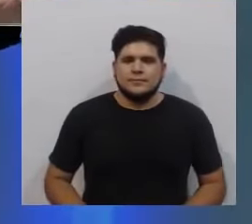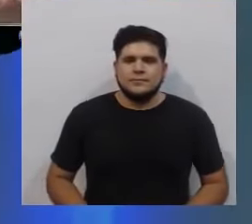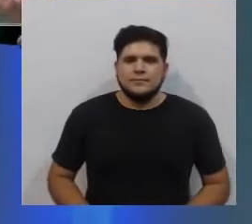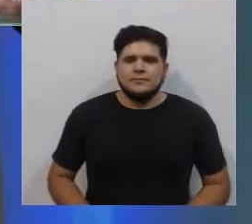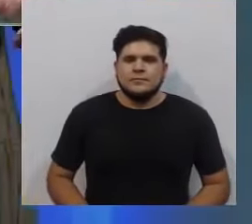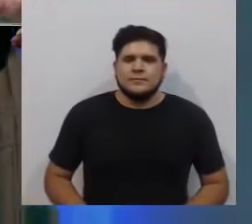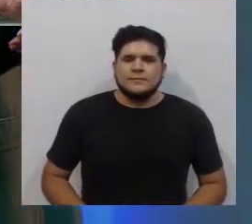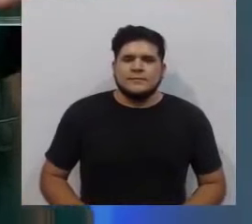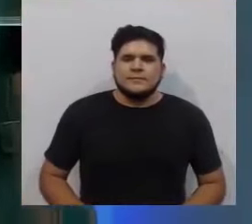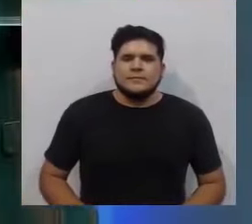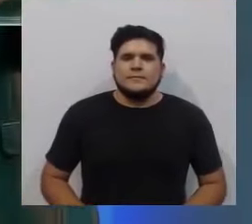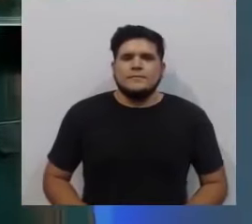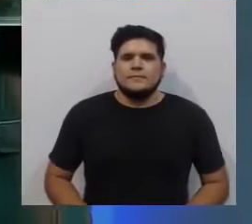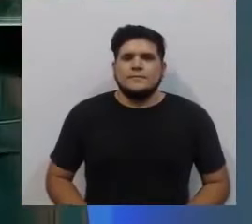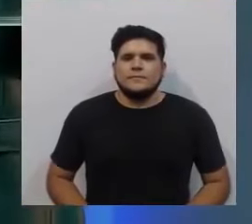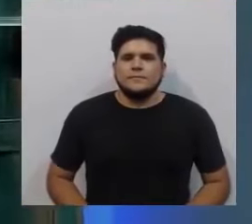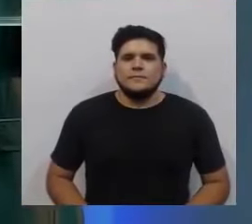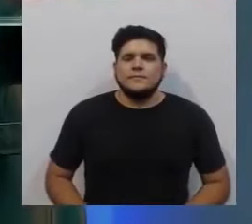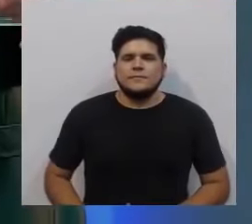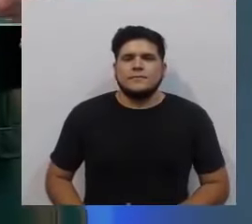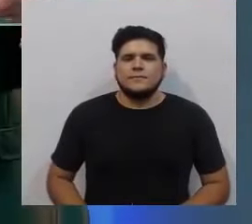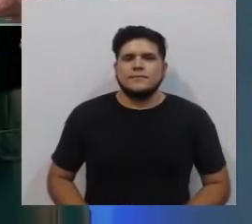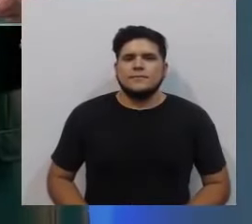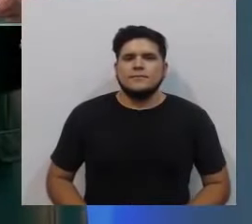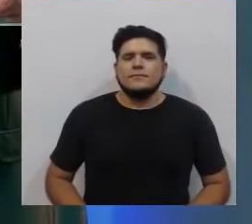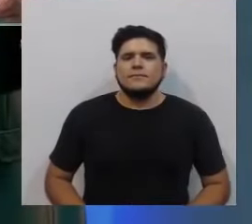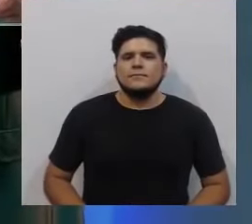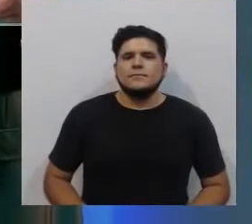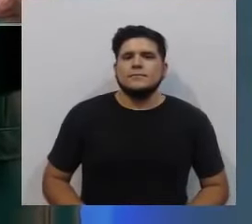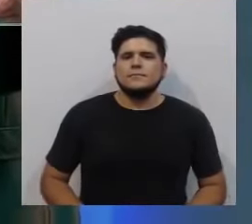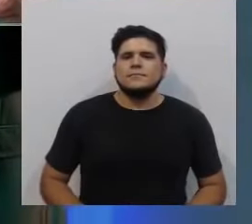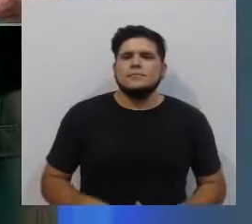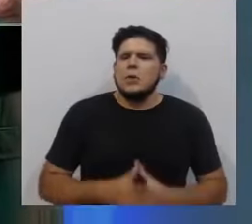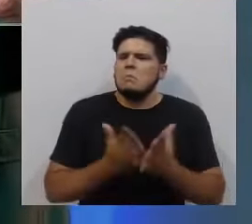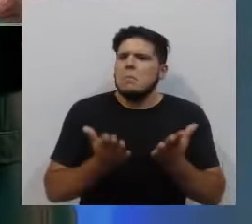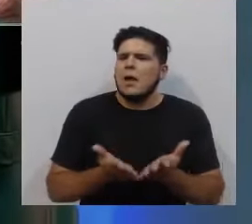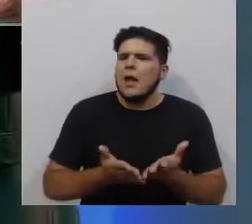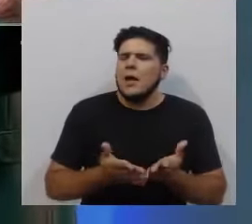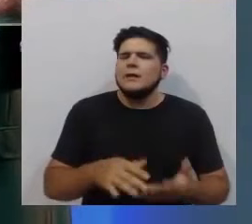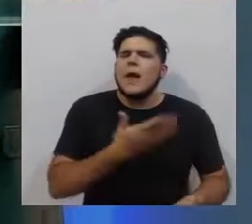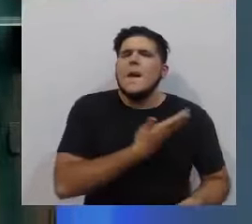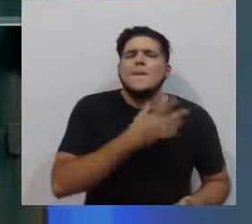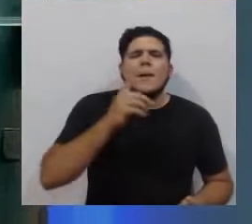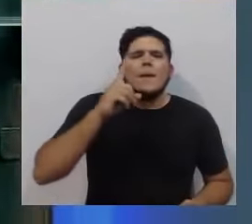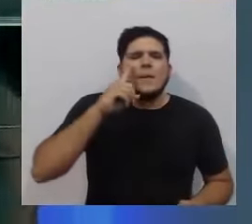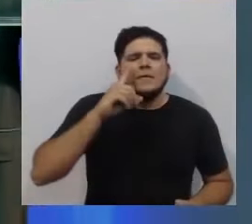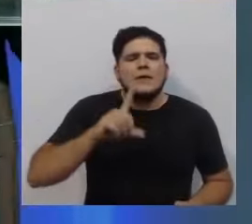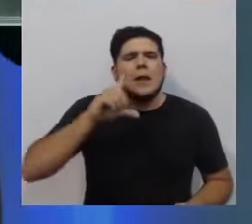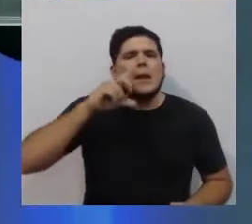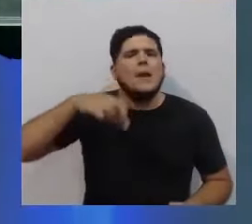el apóstol pablo dice esa frase tan tan linda de filipenses yo no puedo y he tenido una lucha